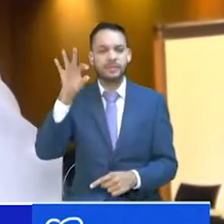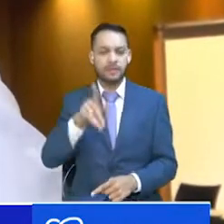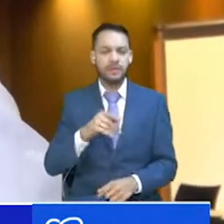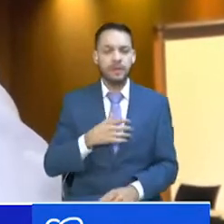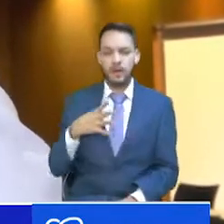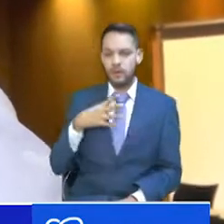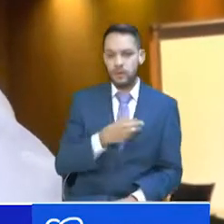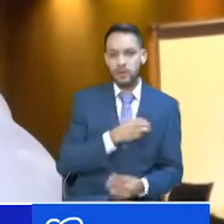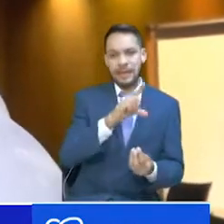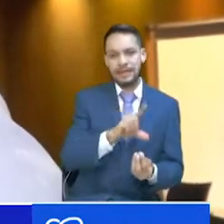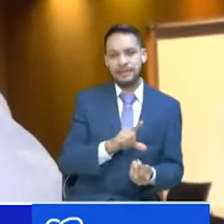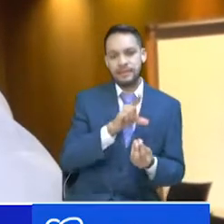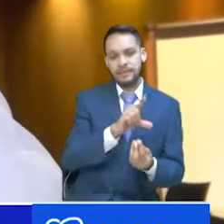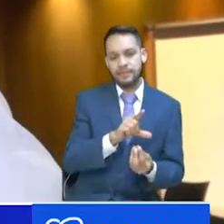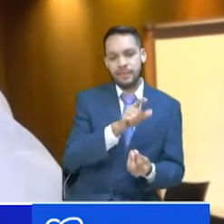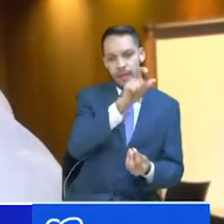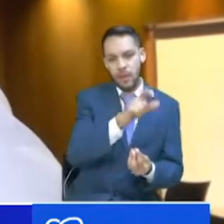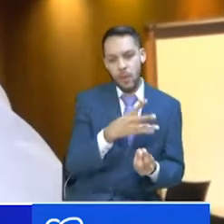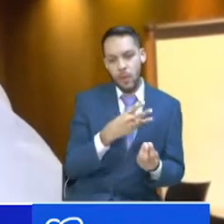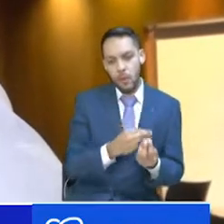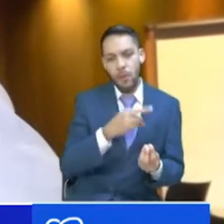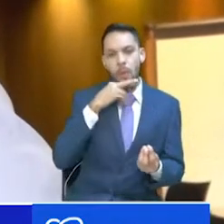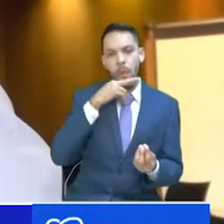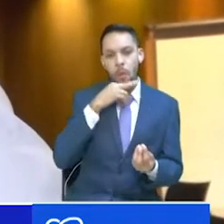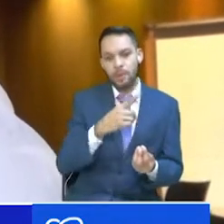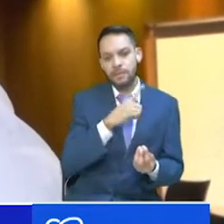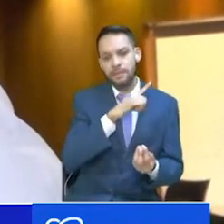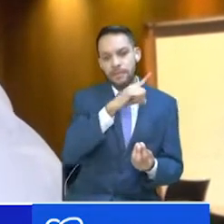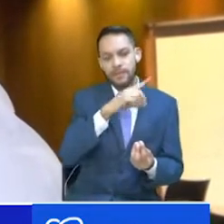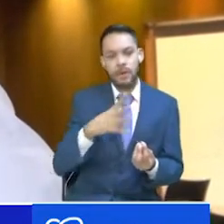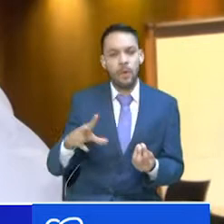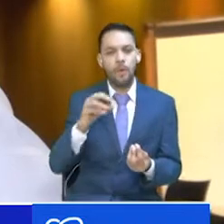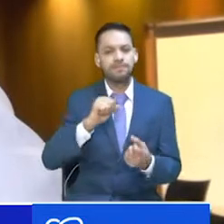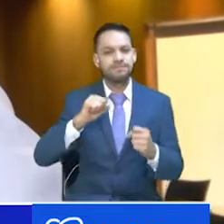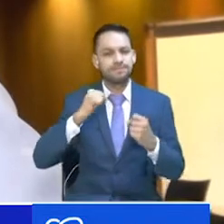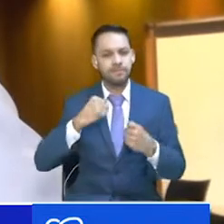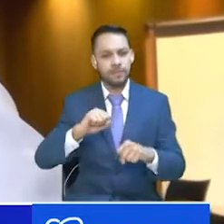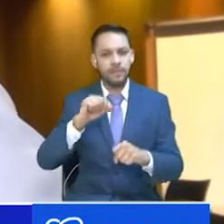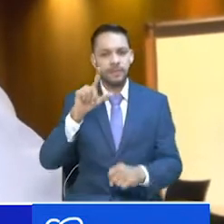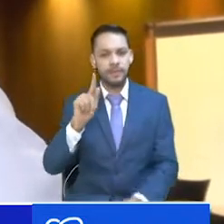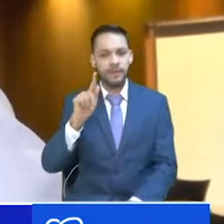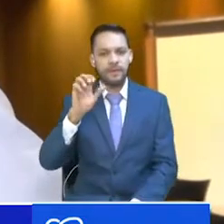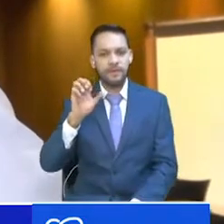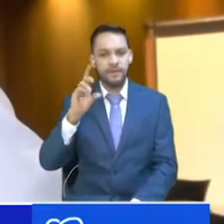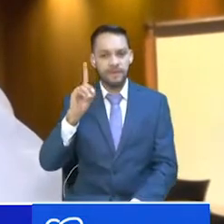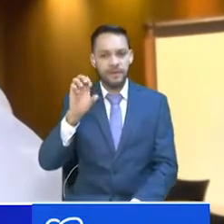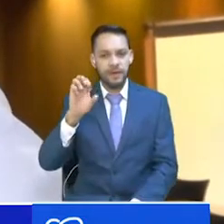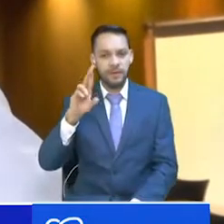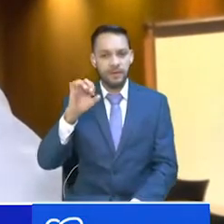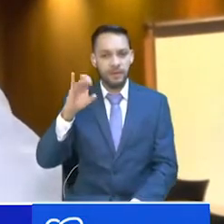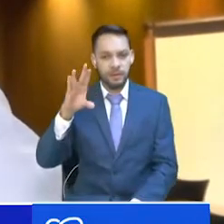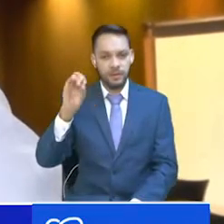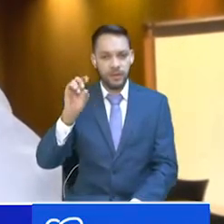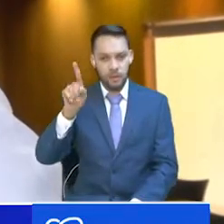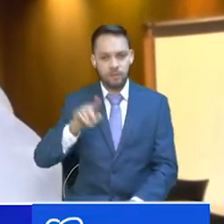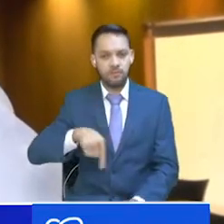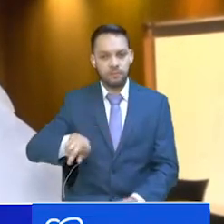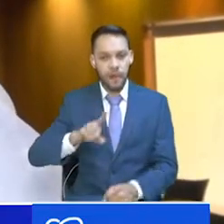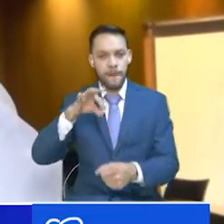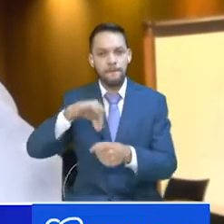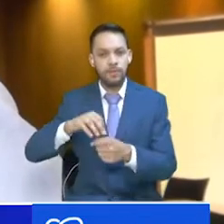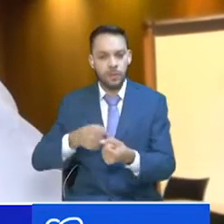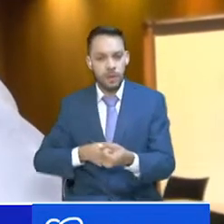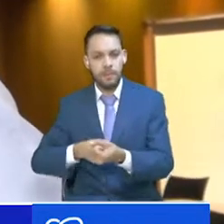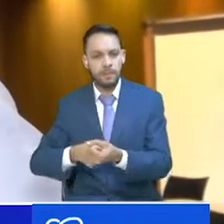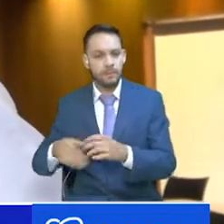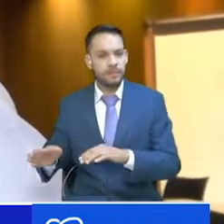partido pero voy a hacer todo lo que esté a mi alcance para que el partido liberal apoya a federico gutiérrez adicionalmente ahora quería